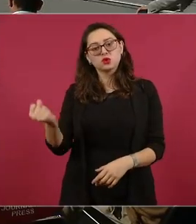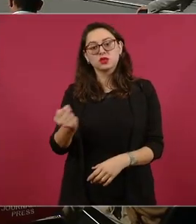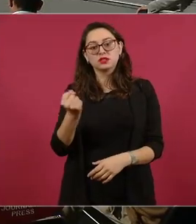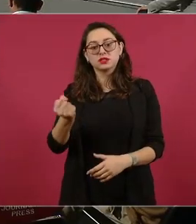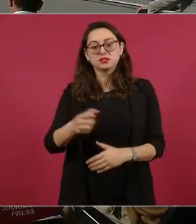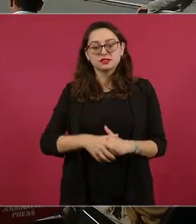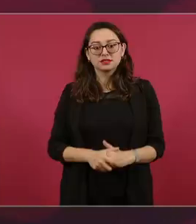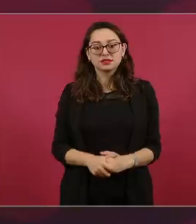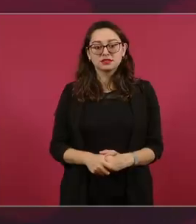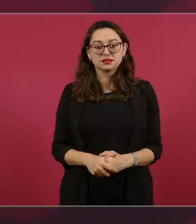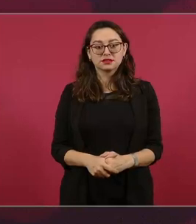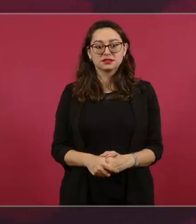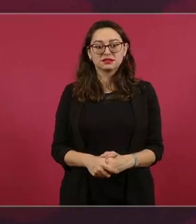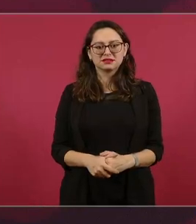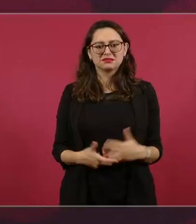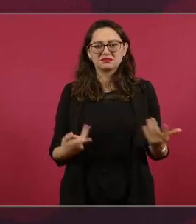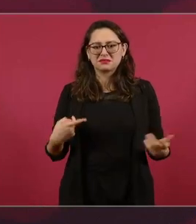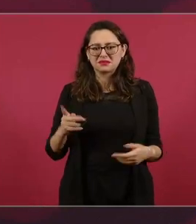Entonces, ya,